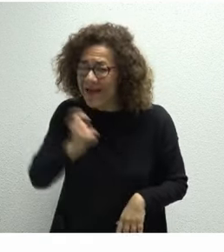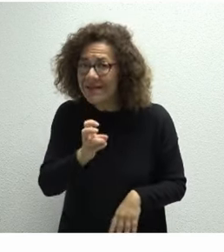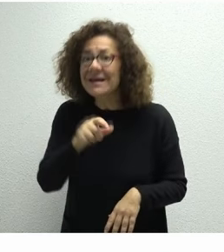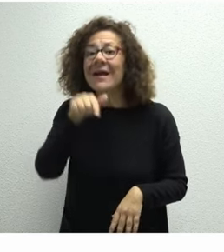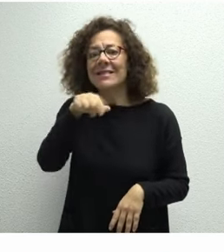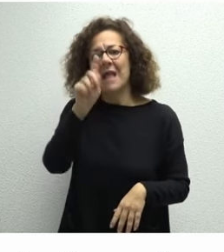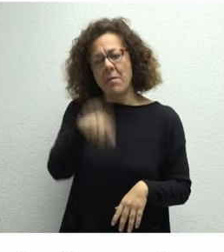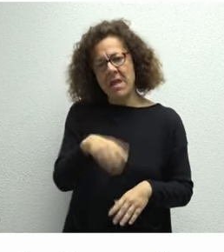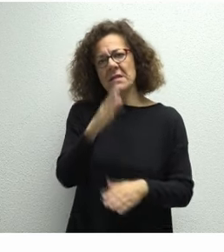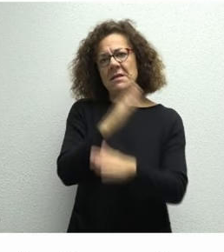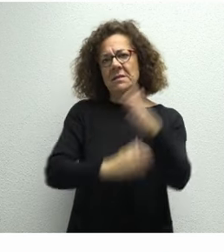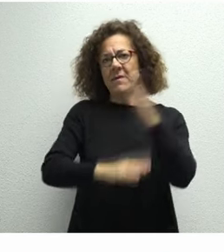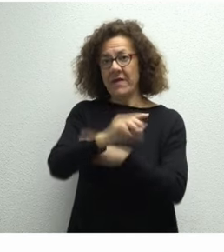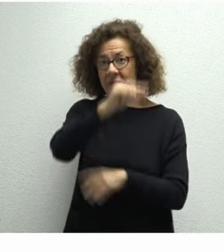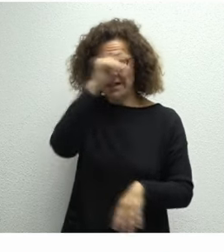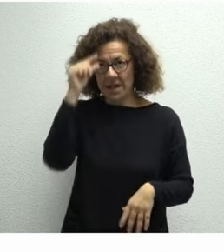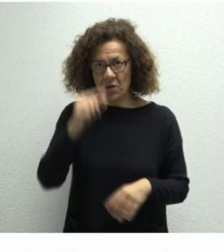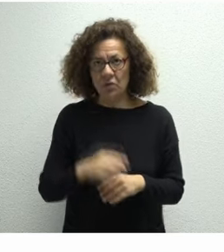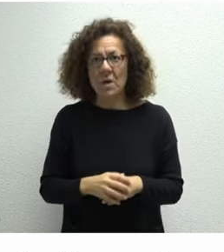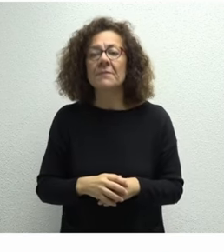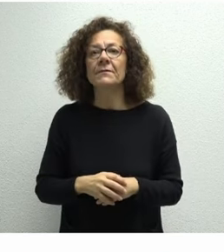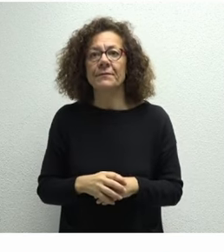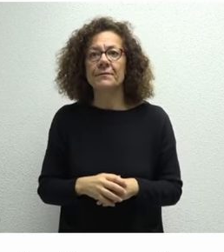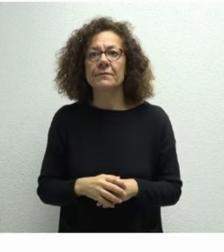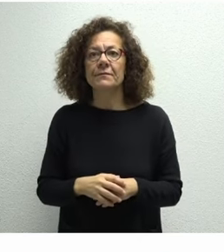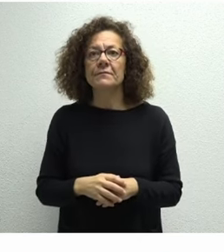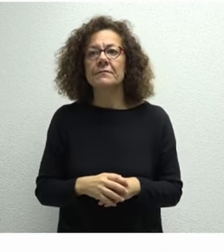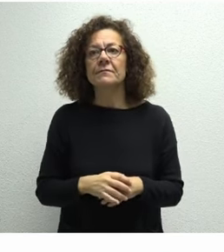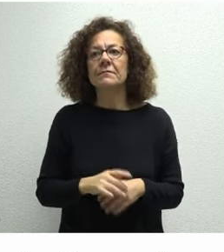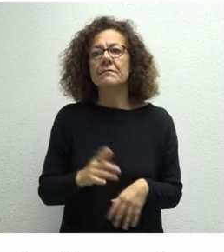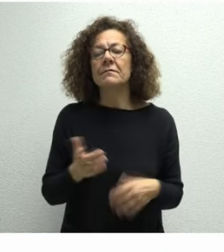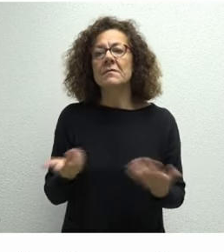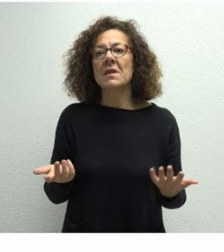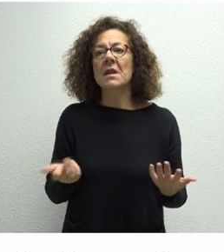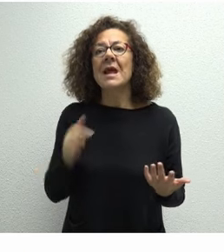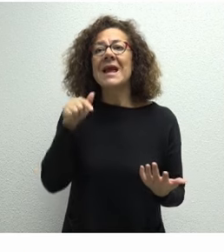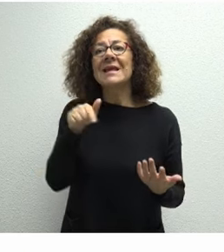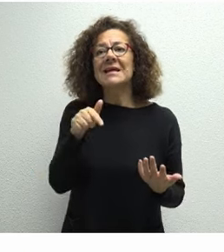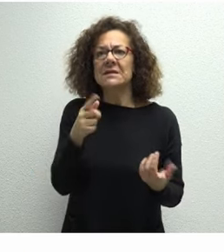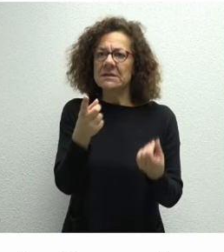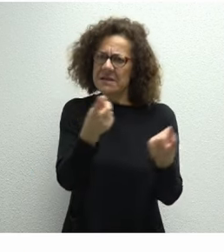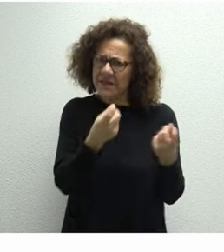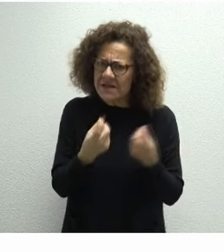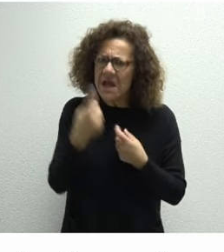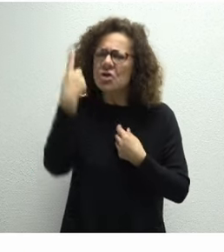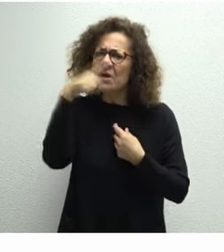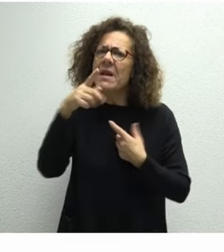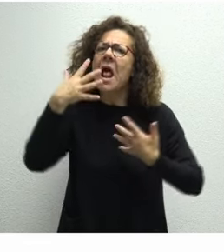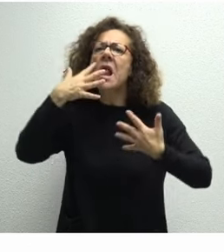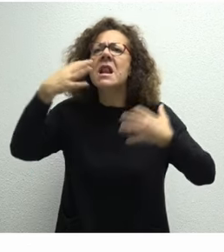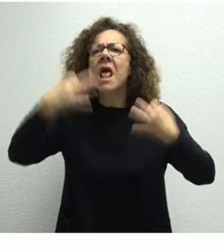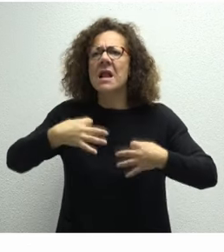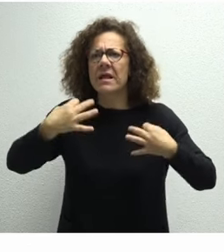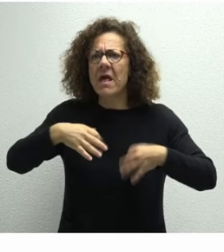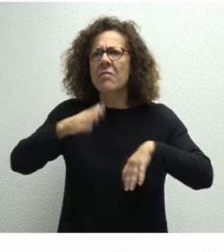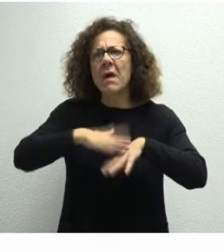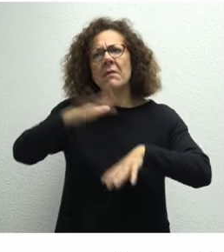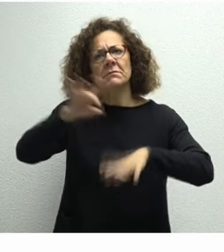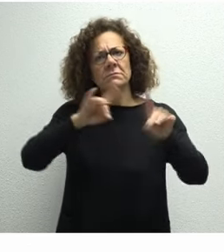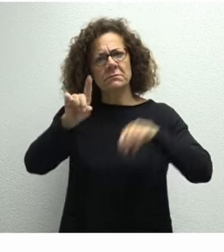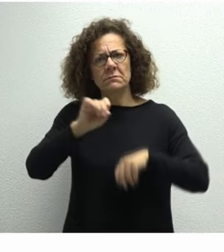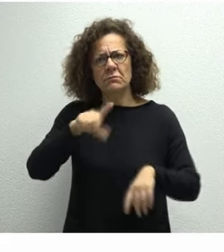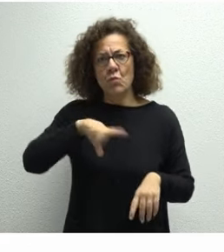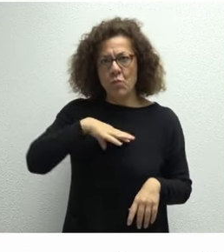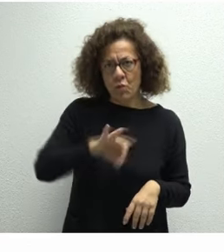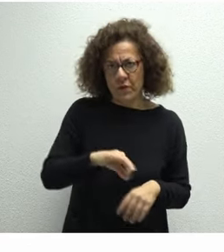la intelectual no Ah H bueno Y es necesario saber cuál es la realidad para tomar decisiones